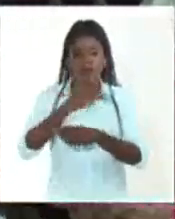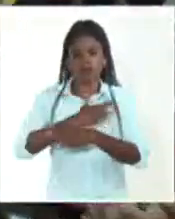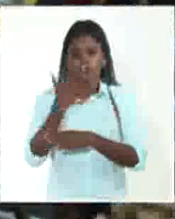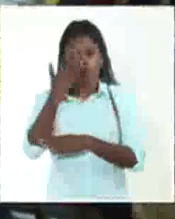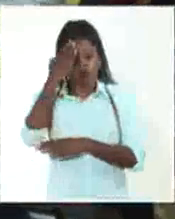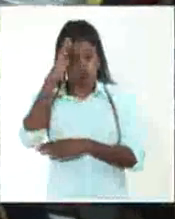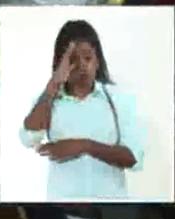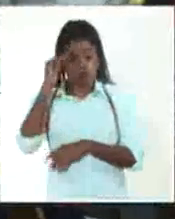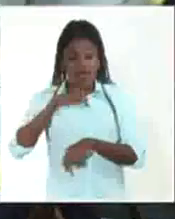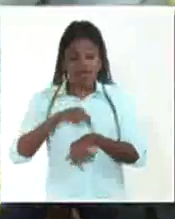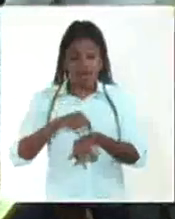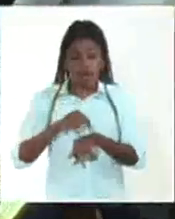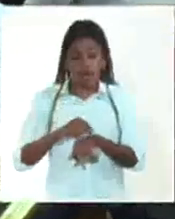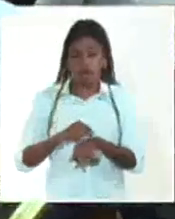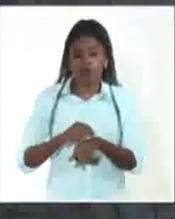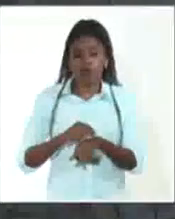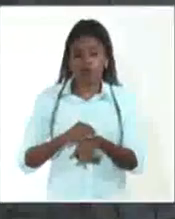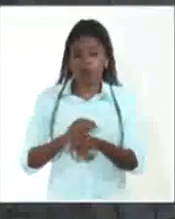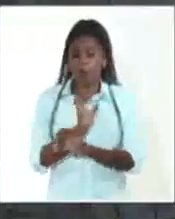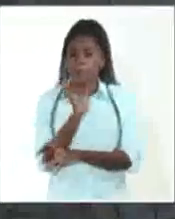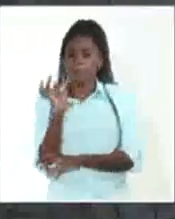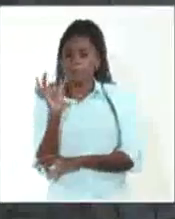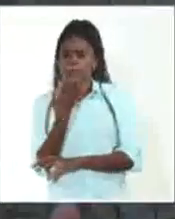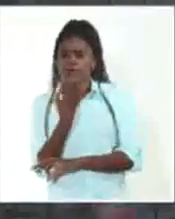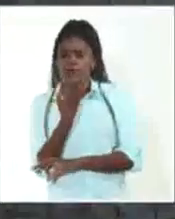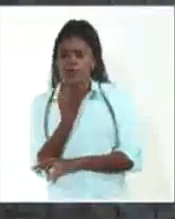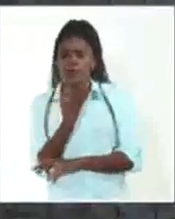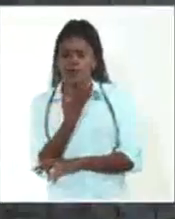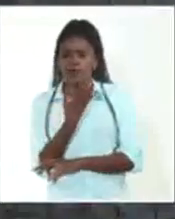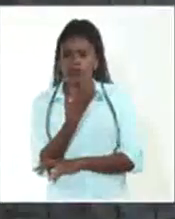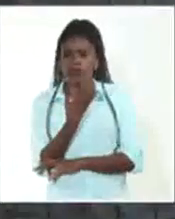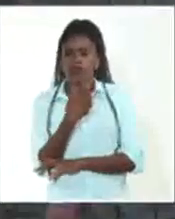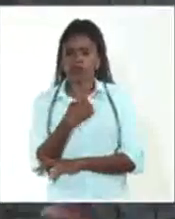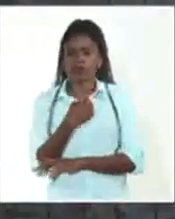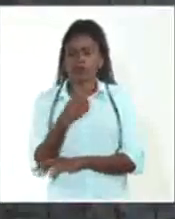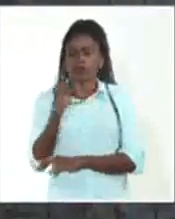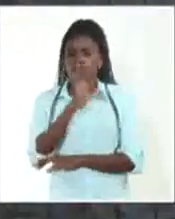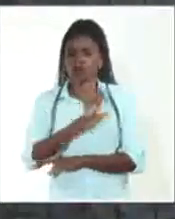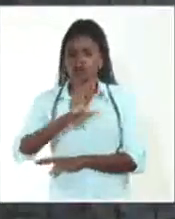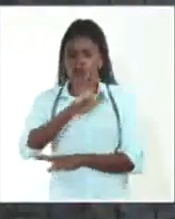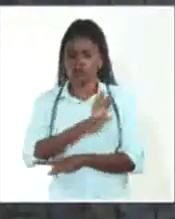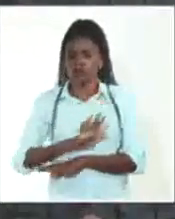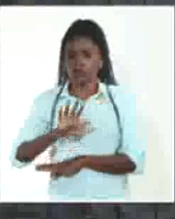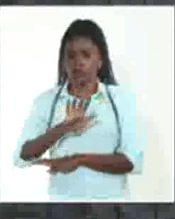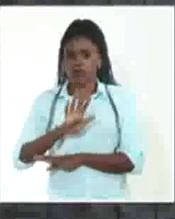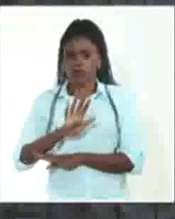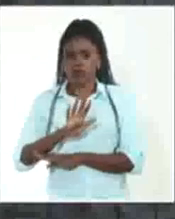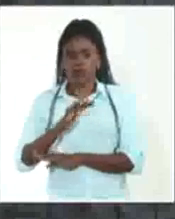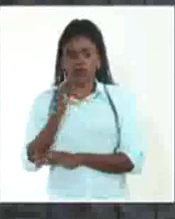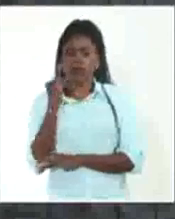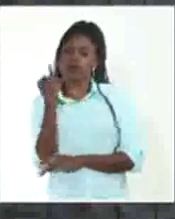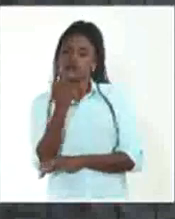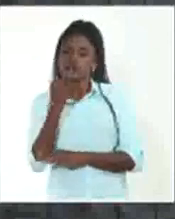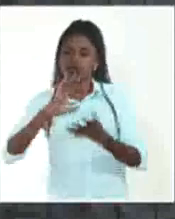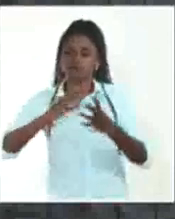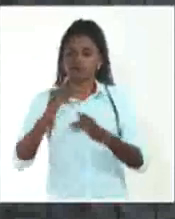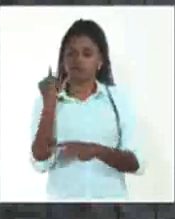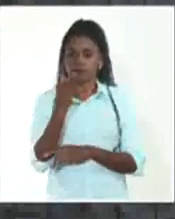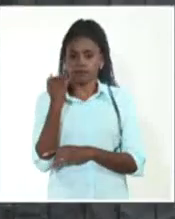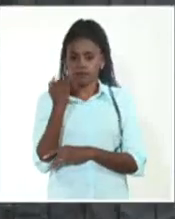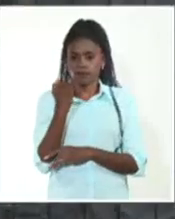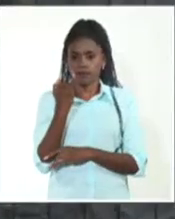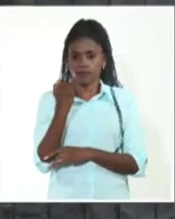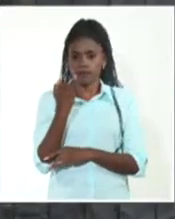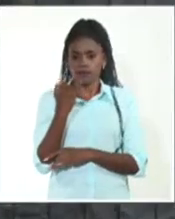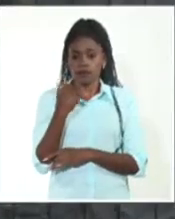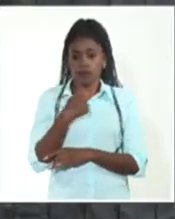Este es un momento perfecto para que mantengamos la solidaridad todos a nivel internacional. Y cuando